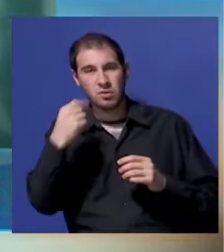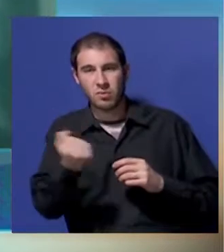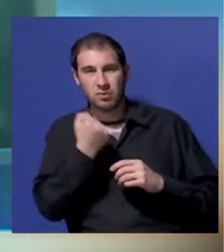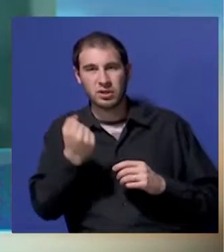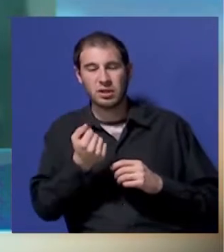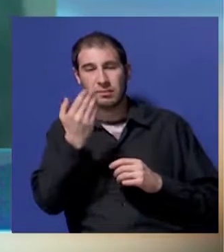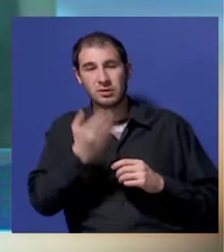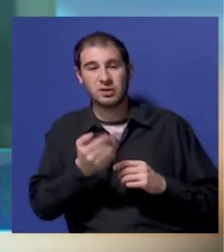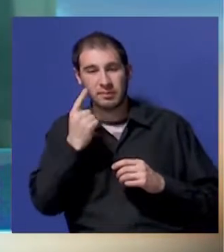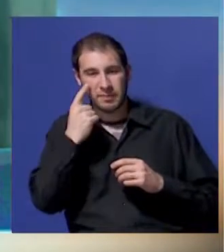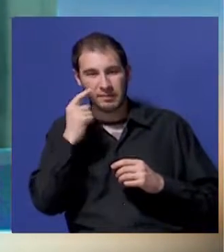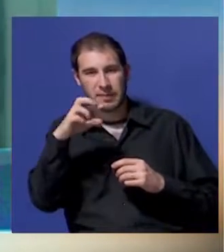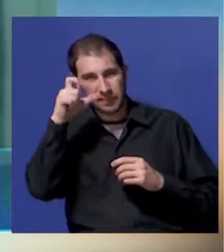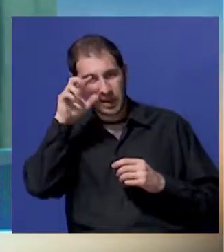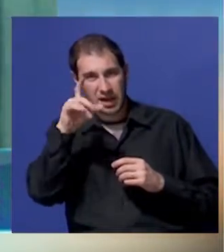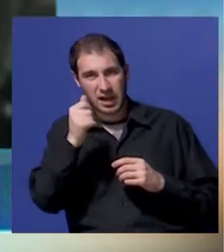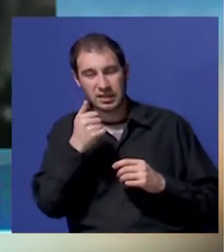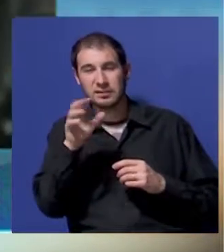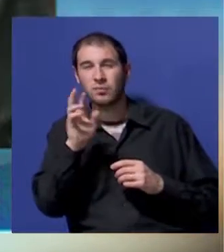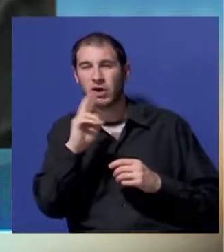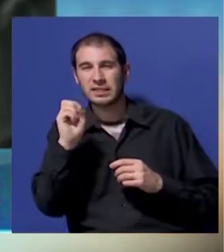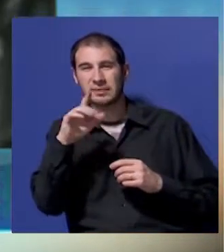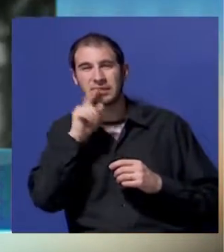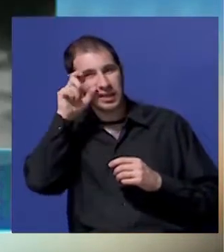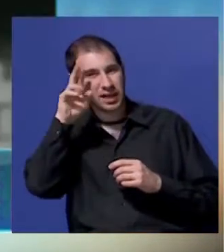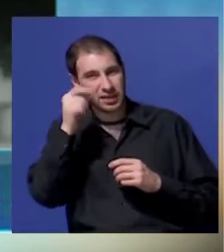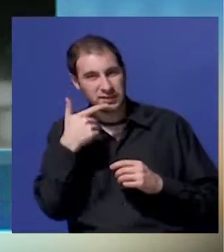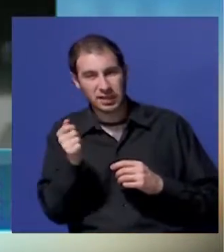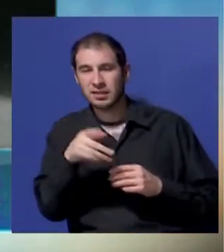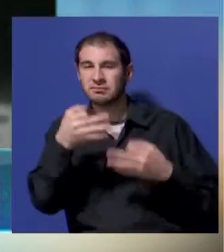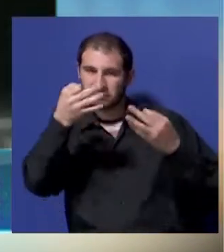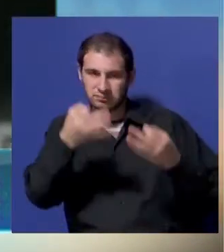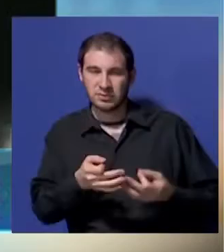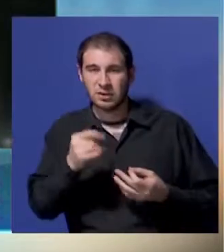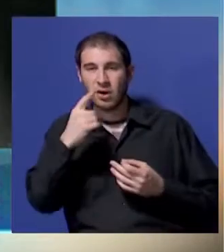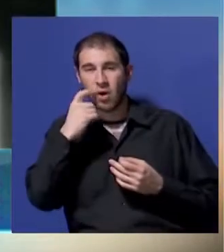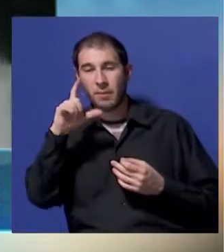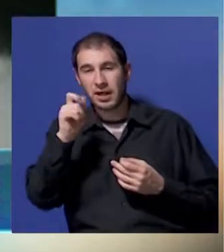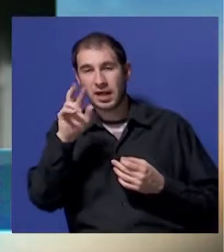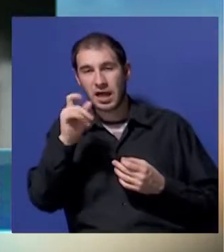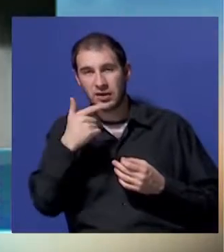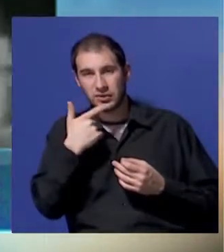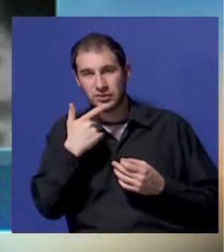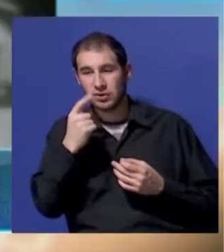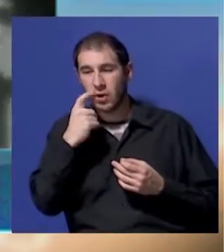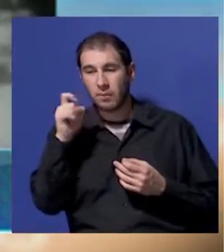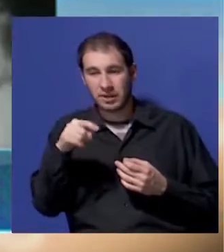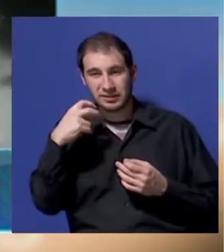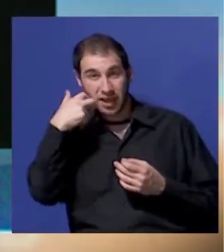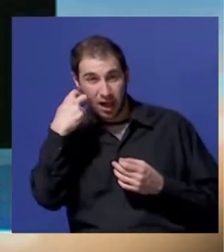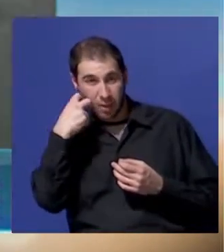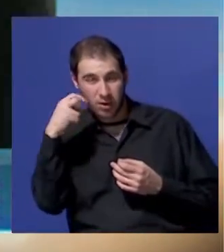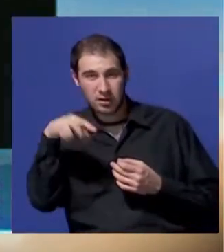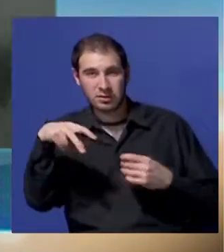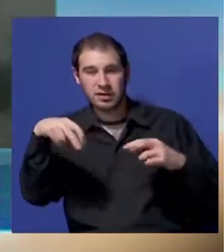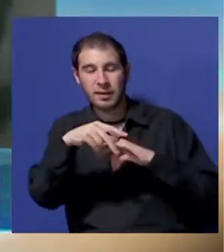importante de una sobreviviente de La Perla, Teresa Mechiati, y ella fue la que nos confirmó que Carlos El Tío Vega, ese hombre abuelo que se veía